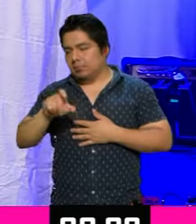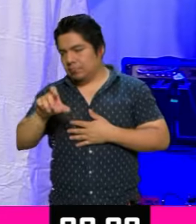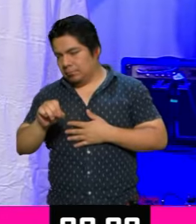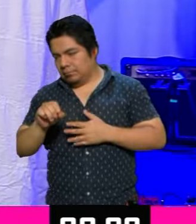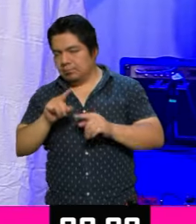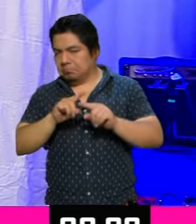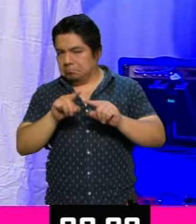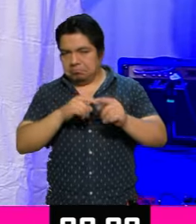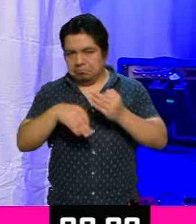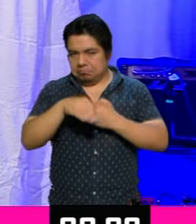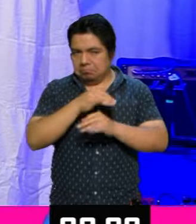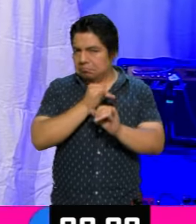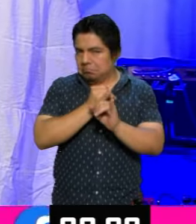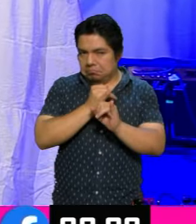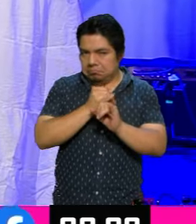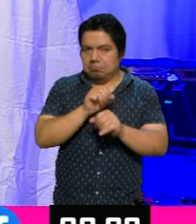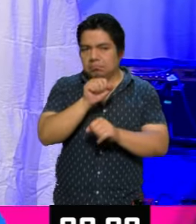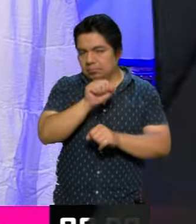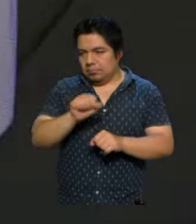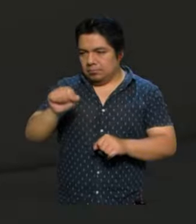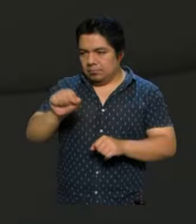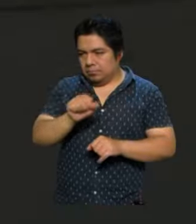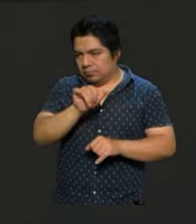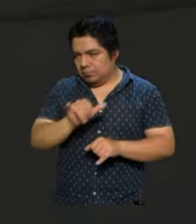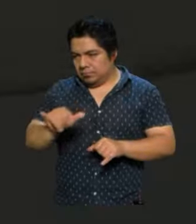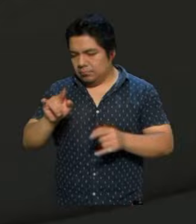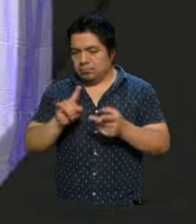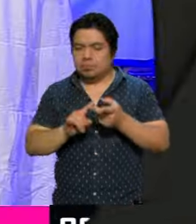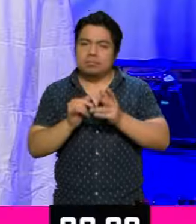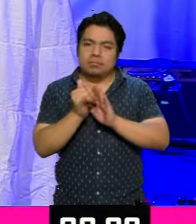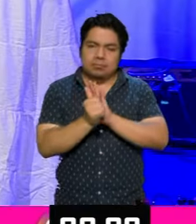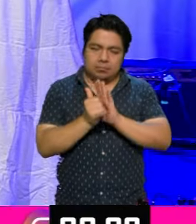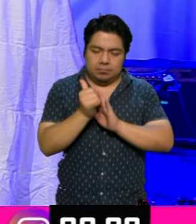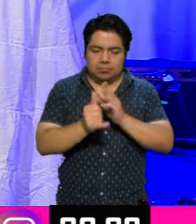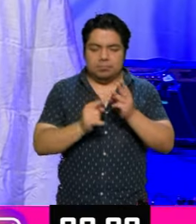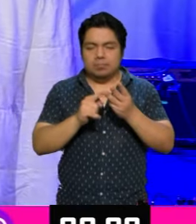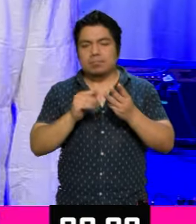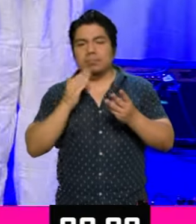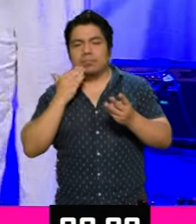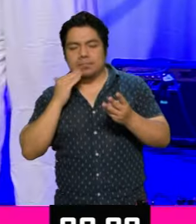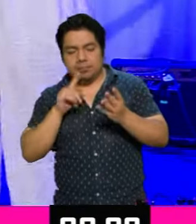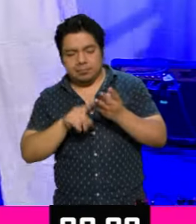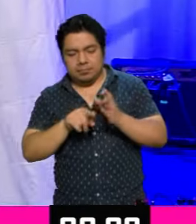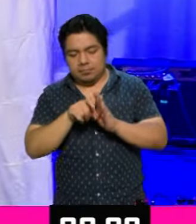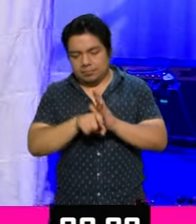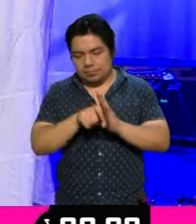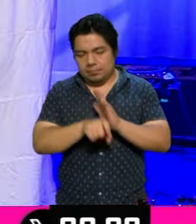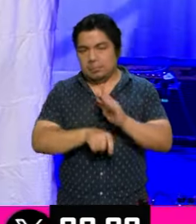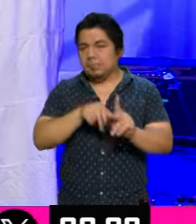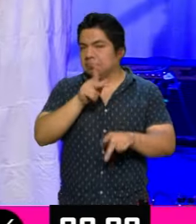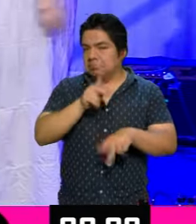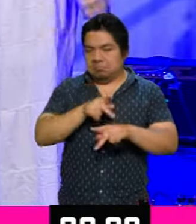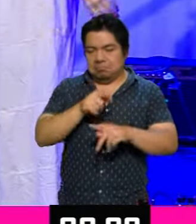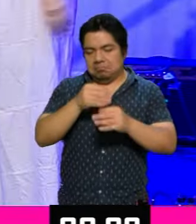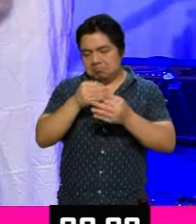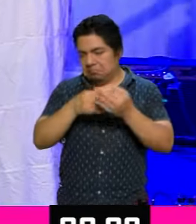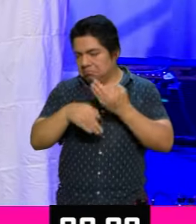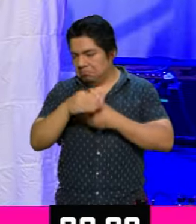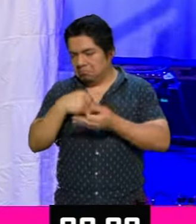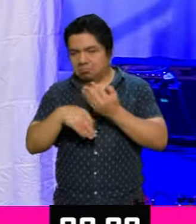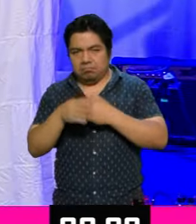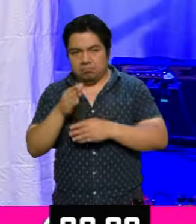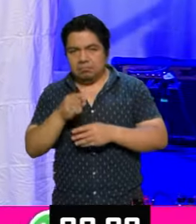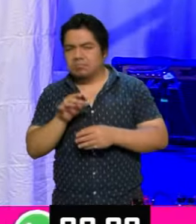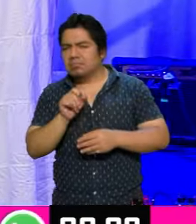las plataformas, en Spotify, YouTube, Facebook, Instagram, TikTok, todos lados. En todos lados y también se